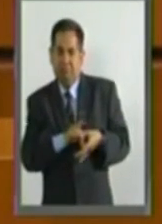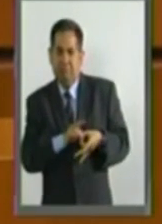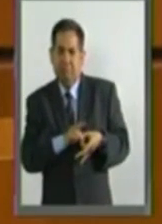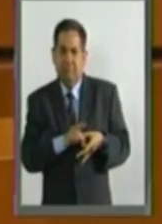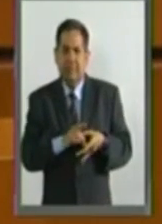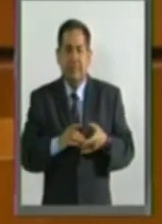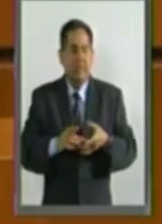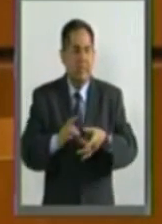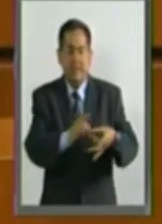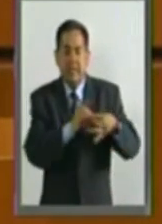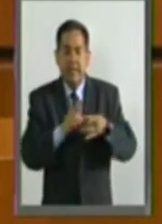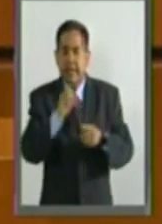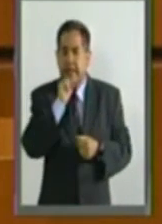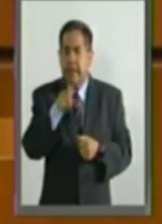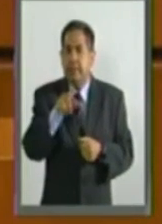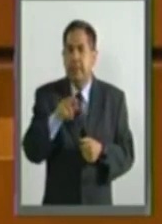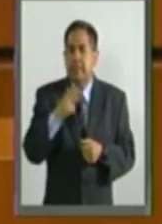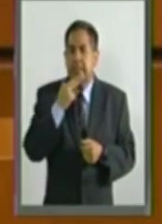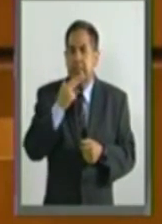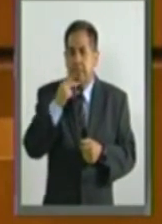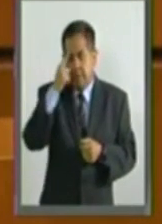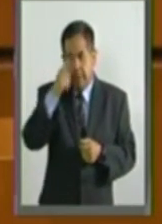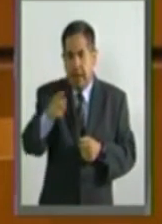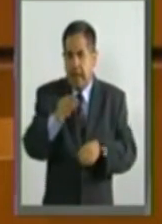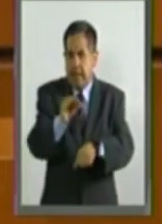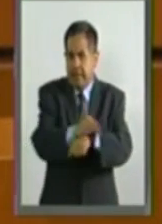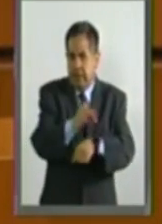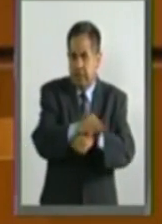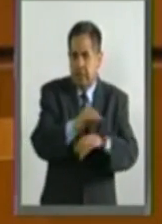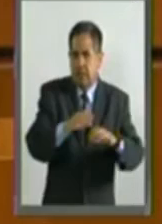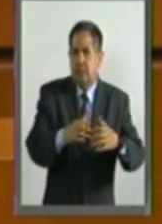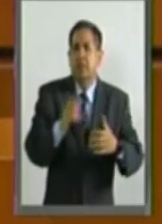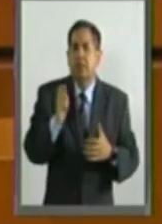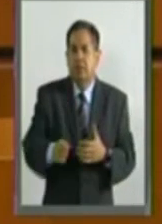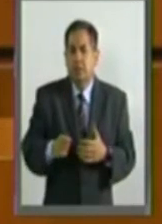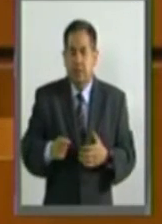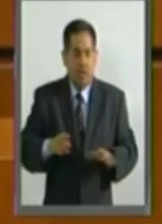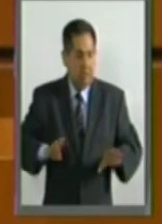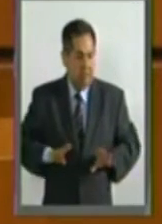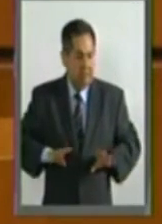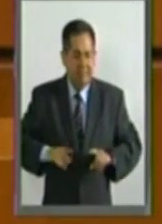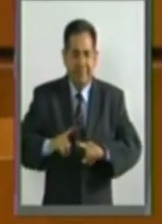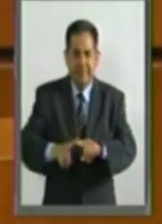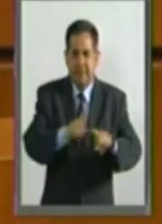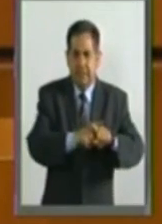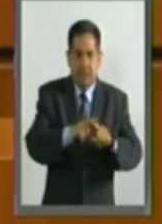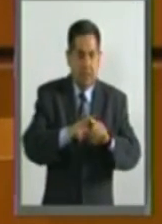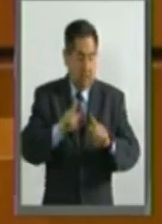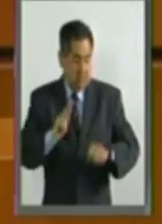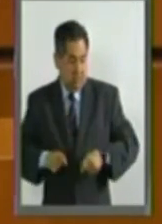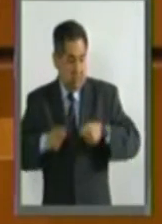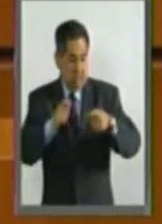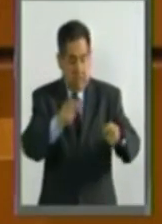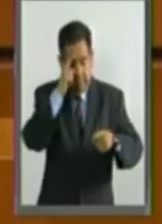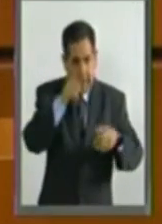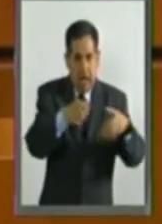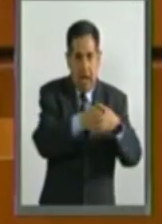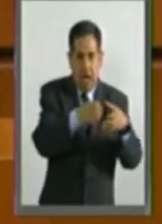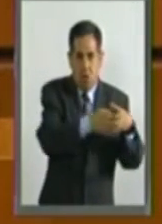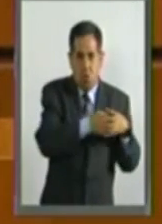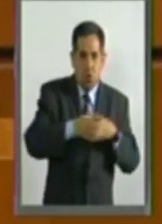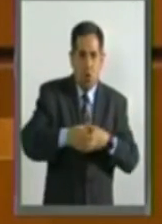y fortalece al mismo tiempo la defensa de los bienes distintos que fueron dotados a los núcleos